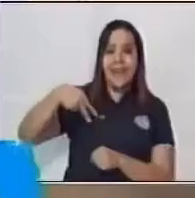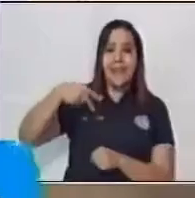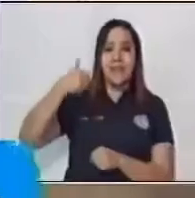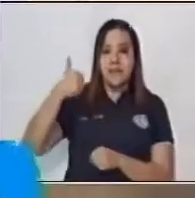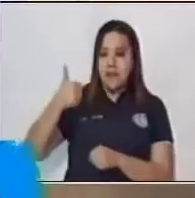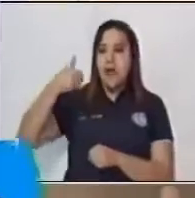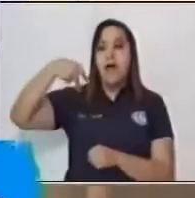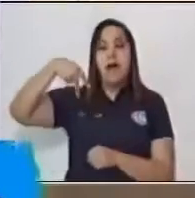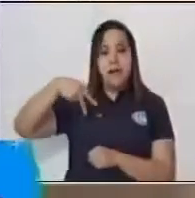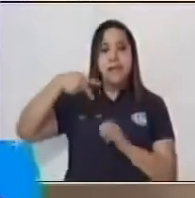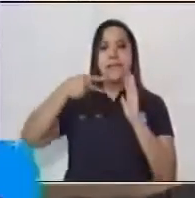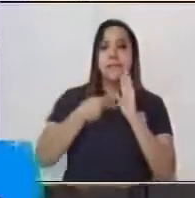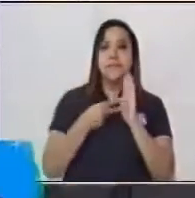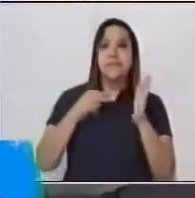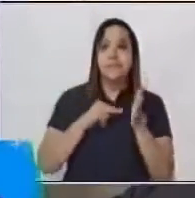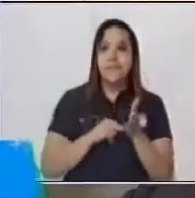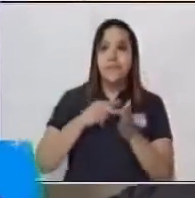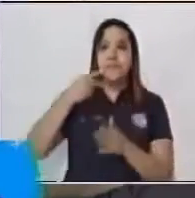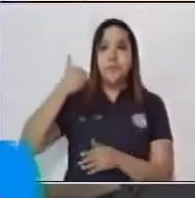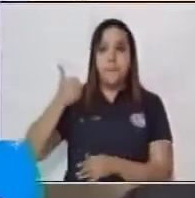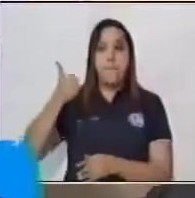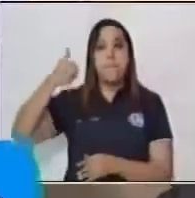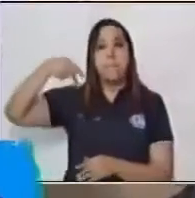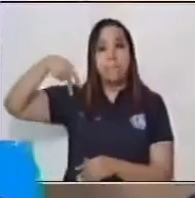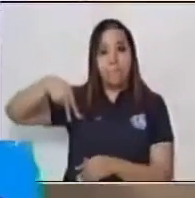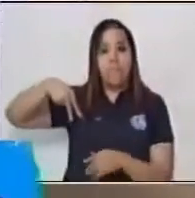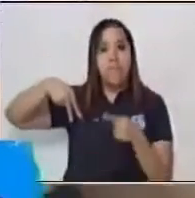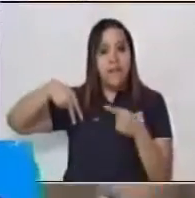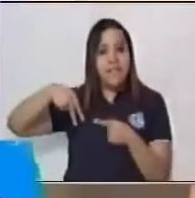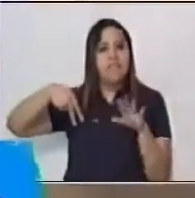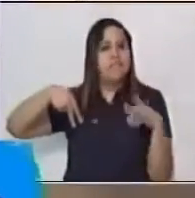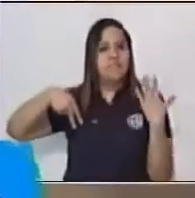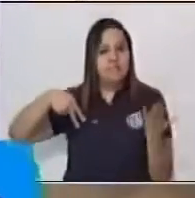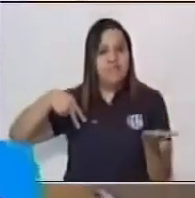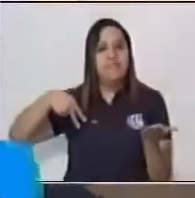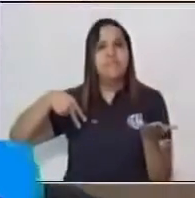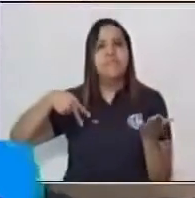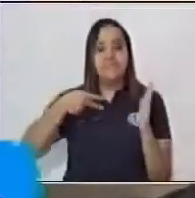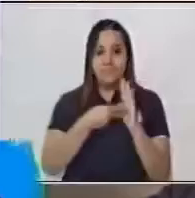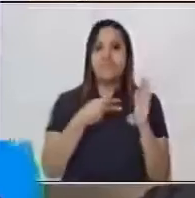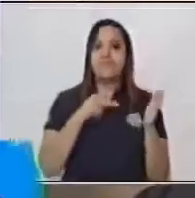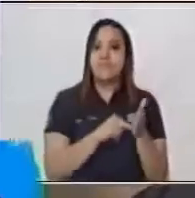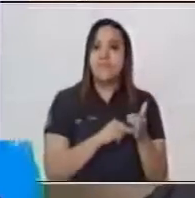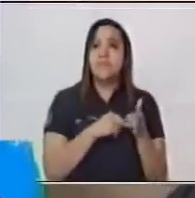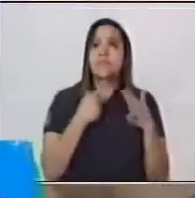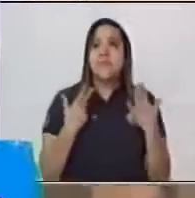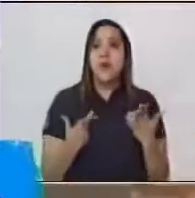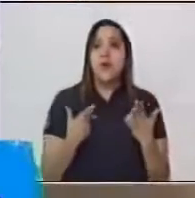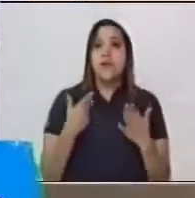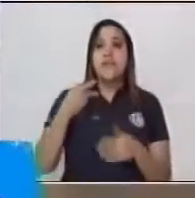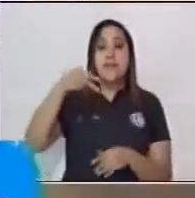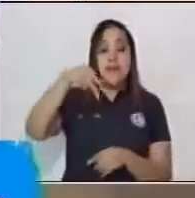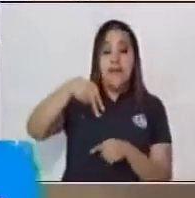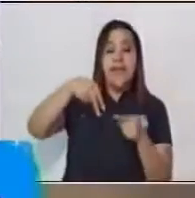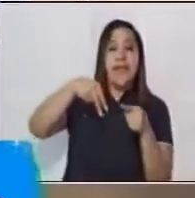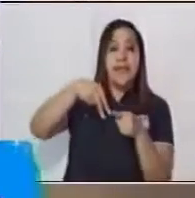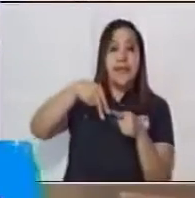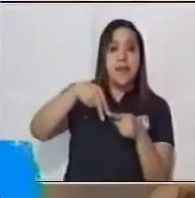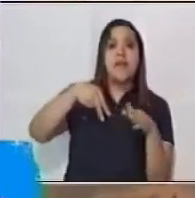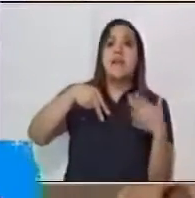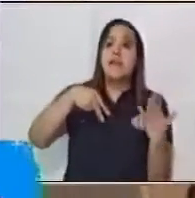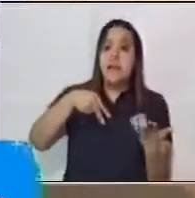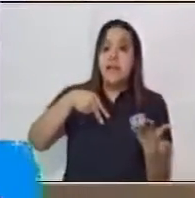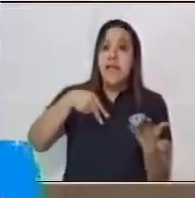a identificar el término como AN, ¿sí? Donde N nos va a indicar